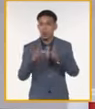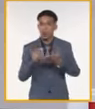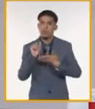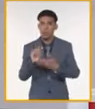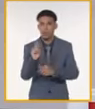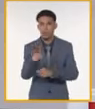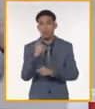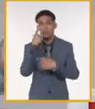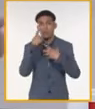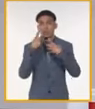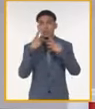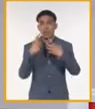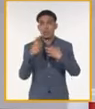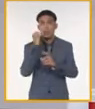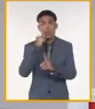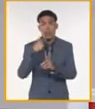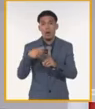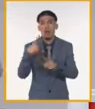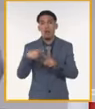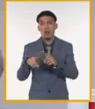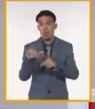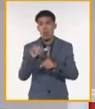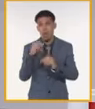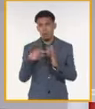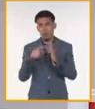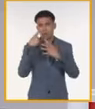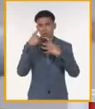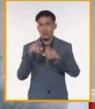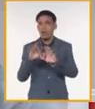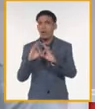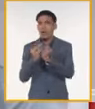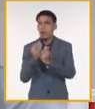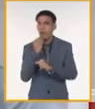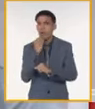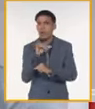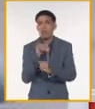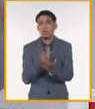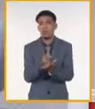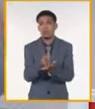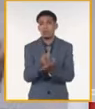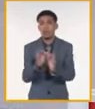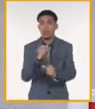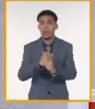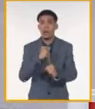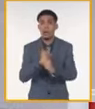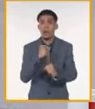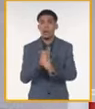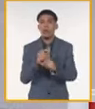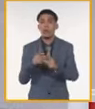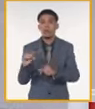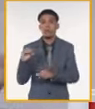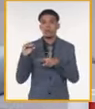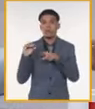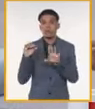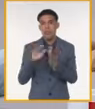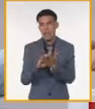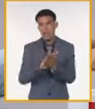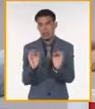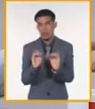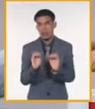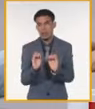es importante y además lo otro es por muy familiar que usted sea usted está trabajando y no está recibiendo dinero y eso